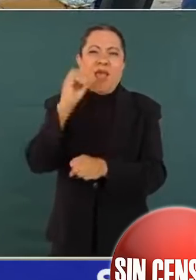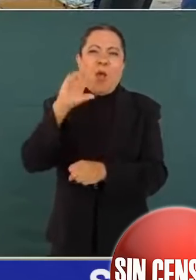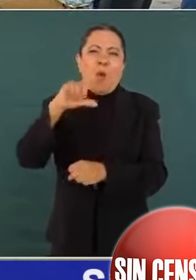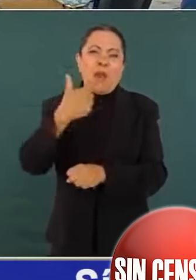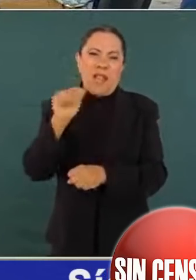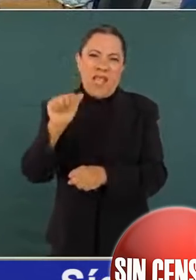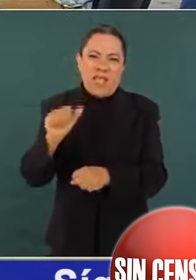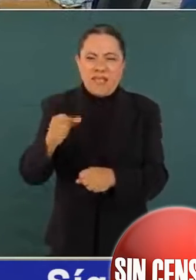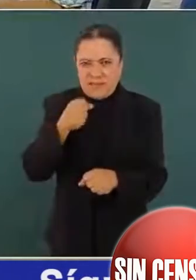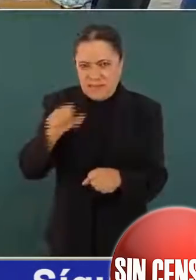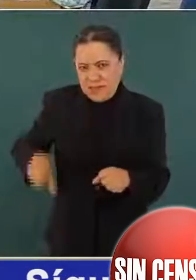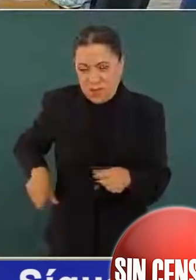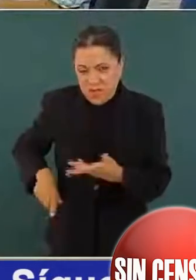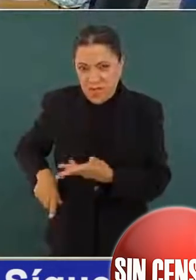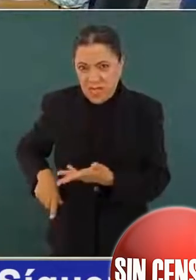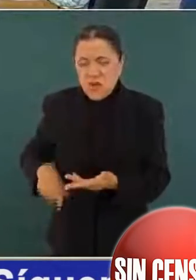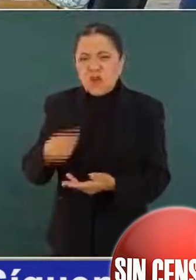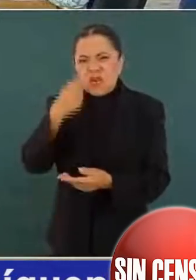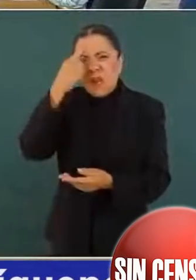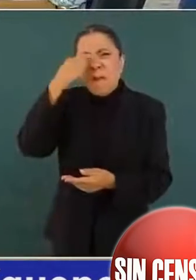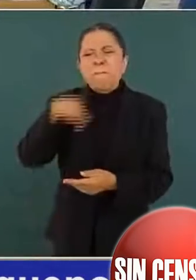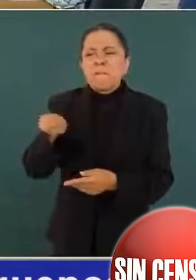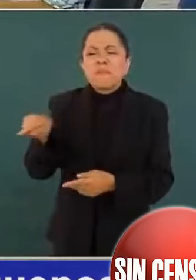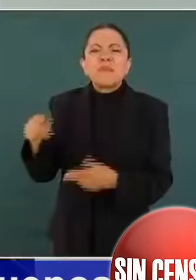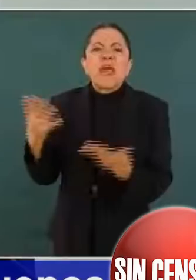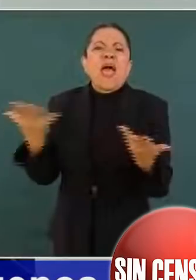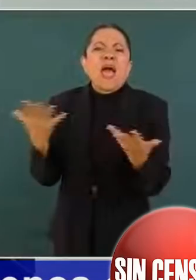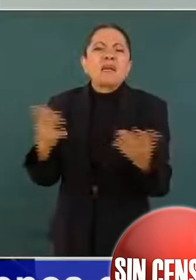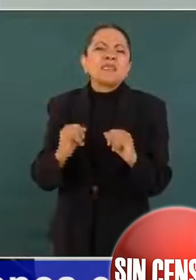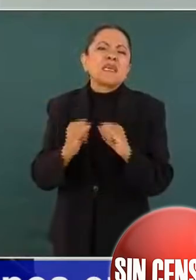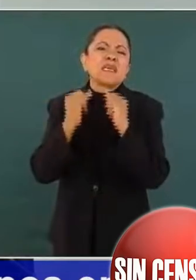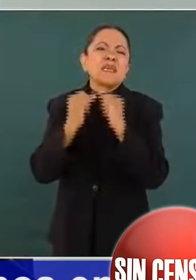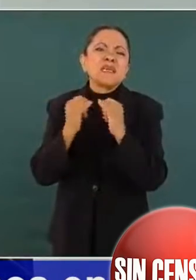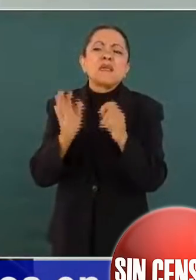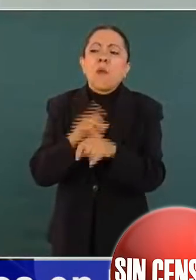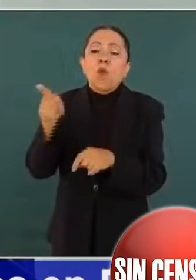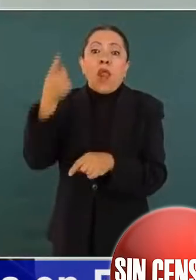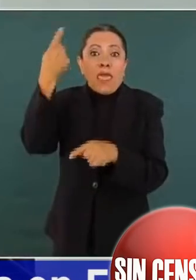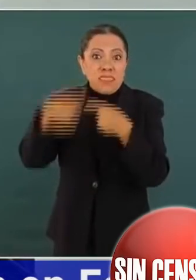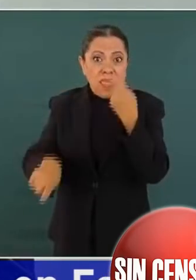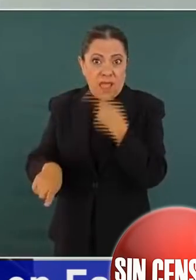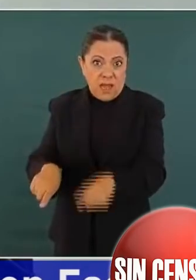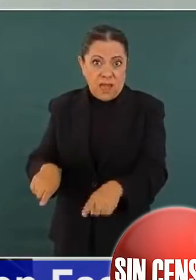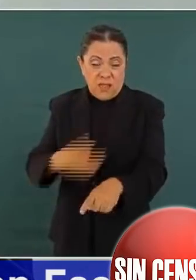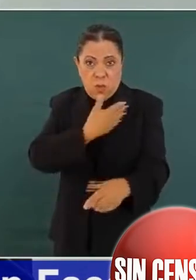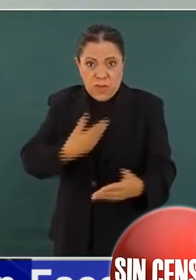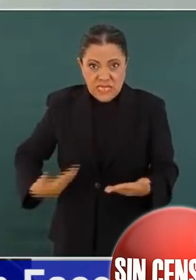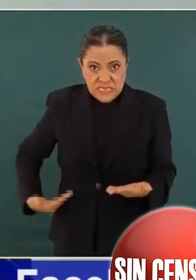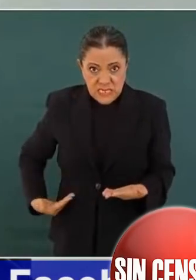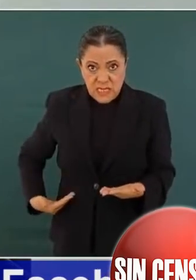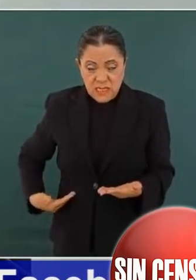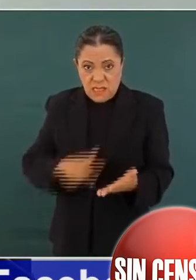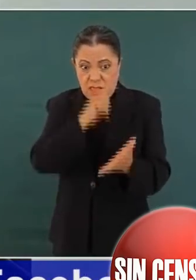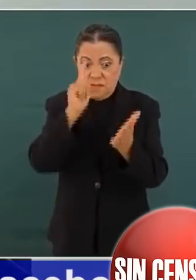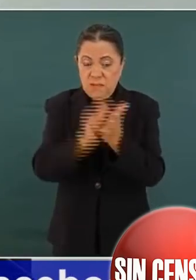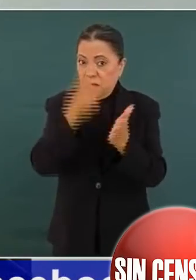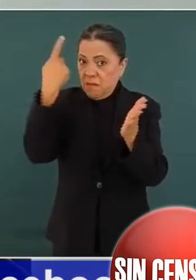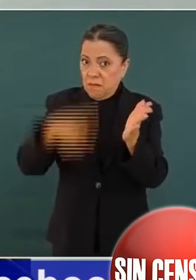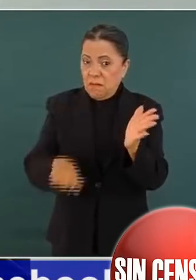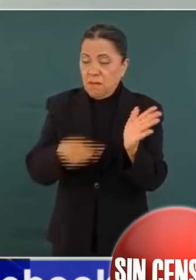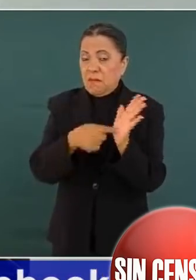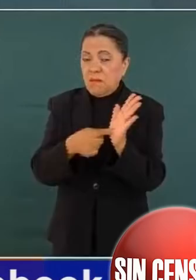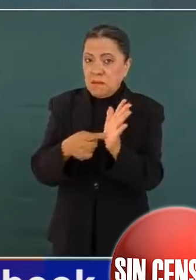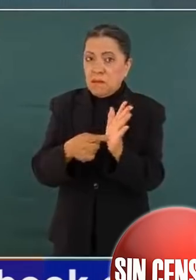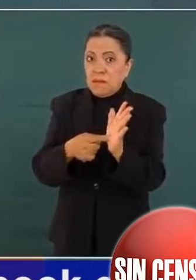creó por acuerdo o por decreto presidencial, y si no es